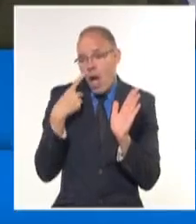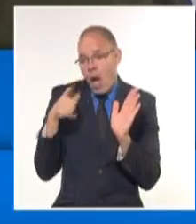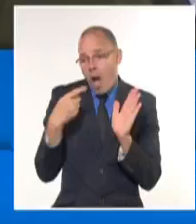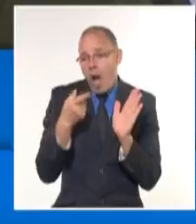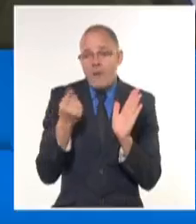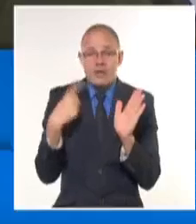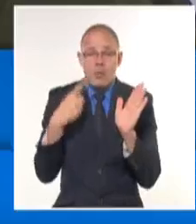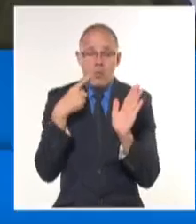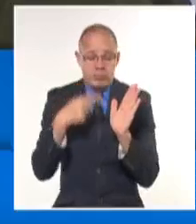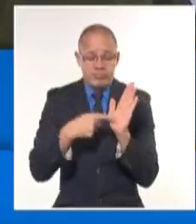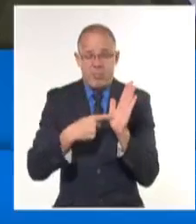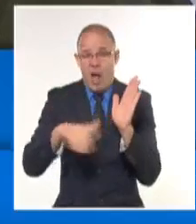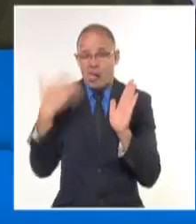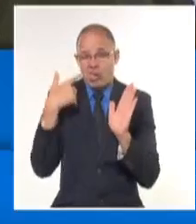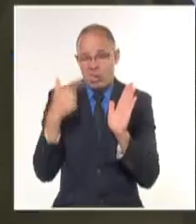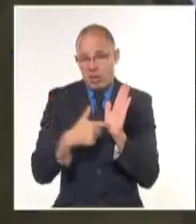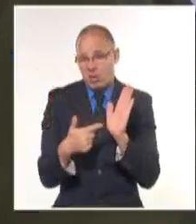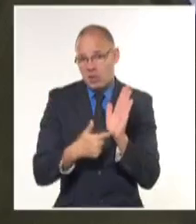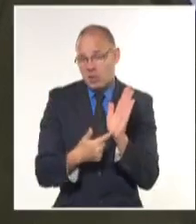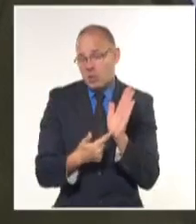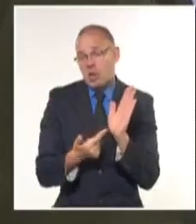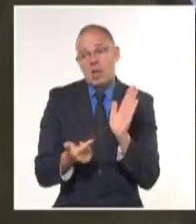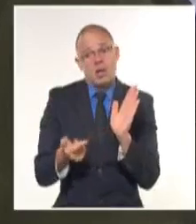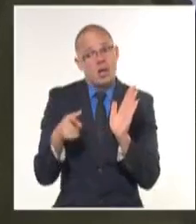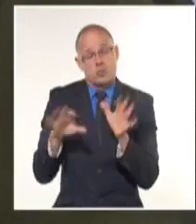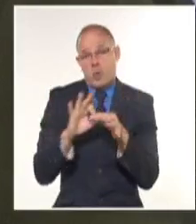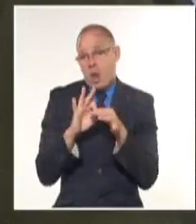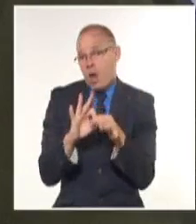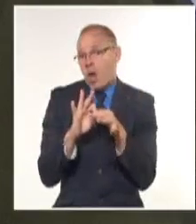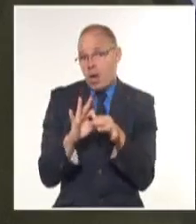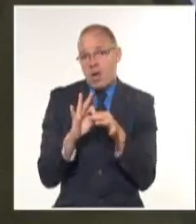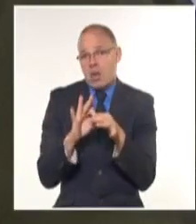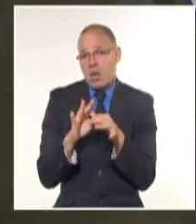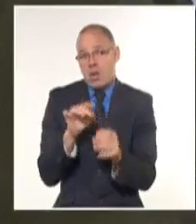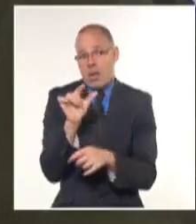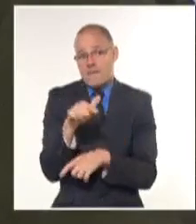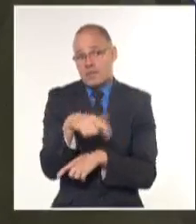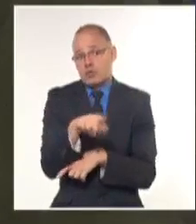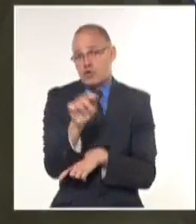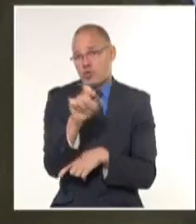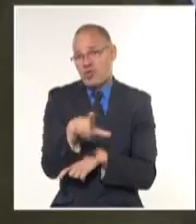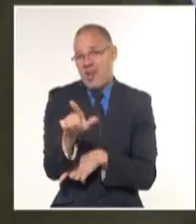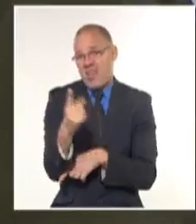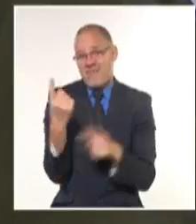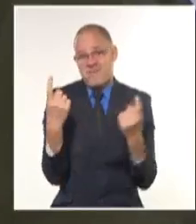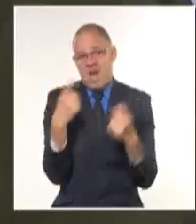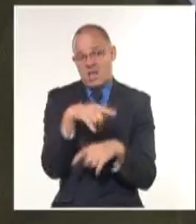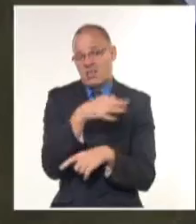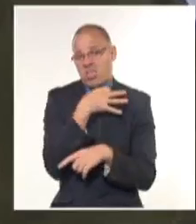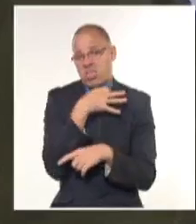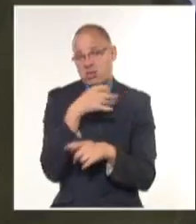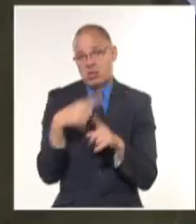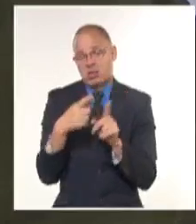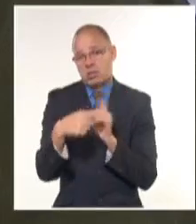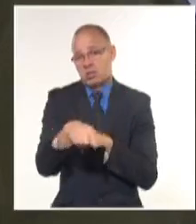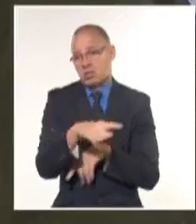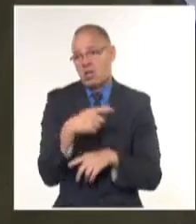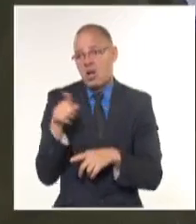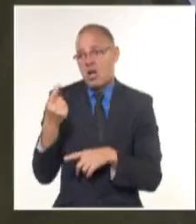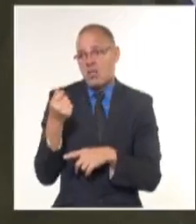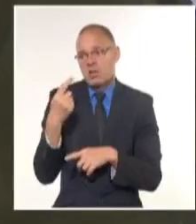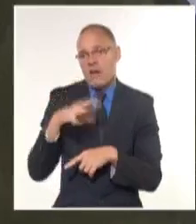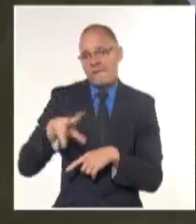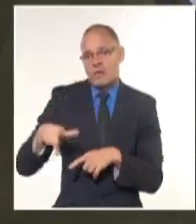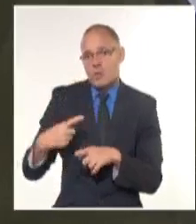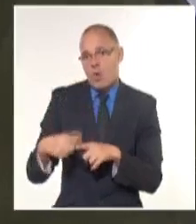hablando de personas y de sectores vulnerables, en donde eso ha ocurrido y tiene la dualidad no solo de la apropiación o del